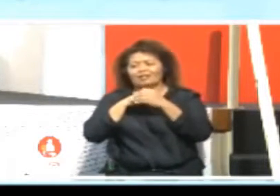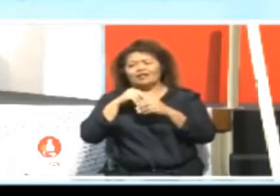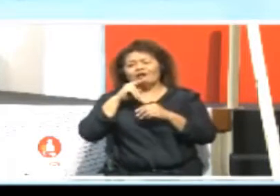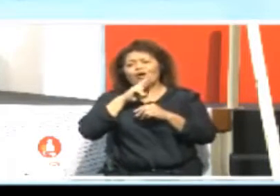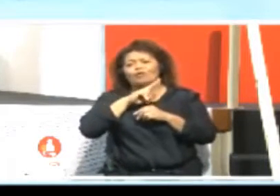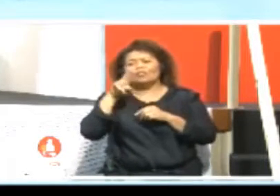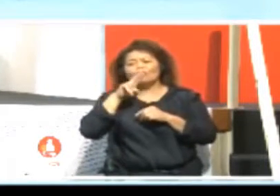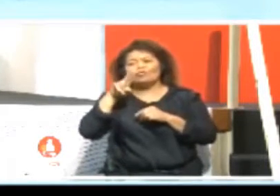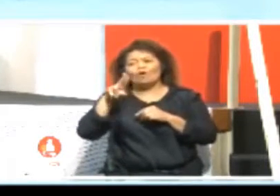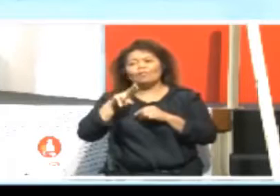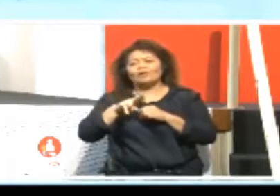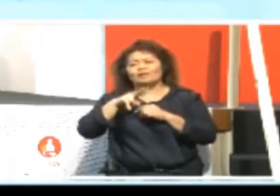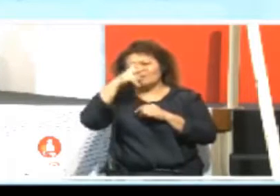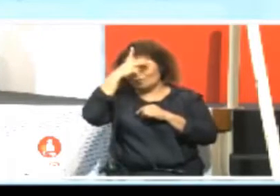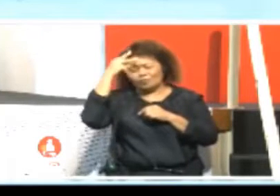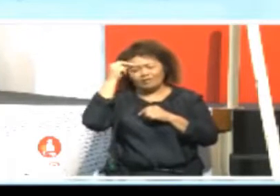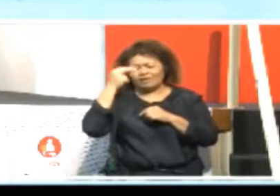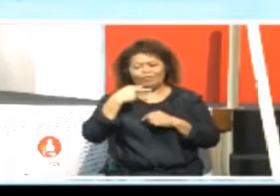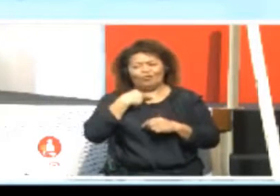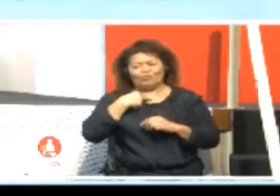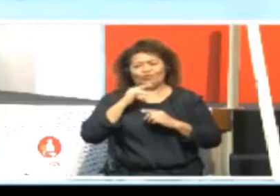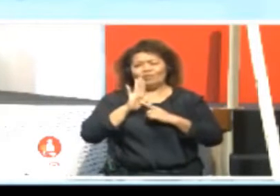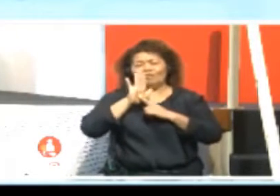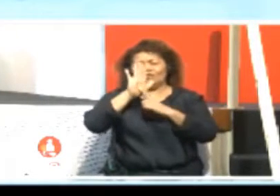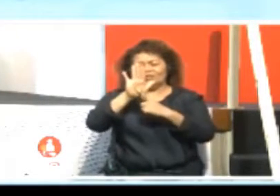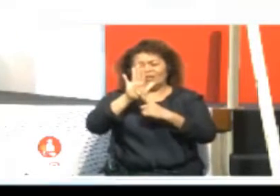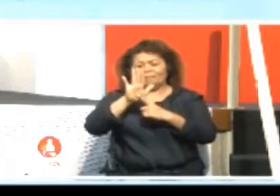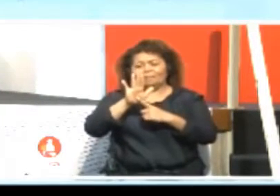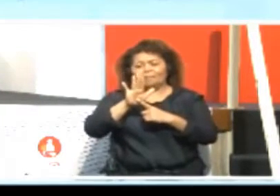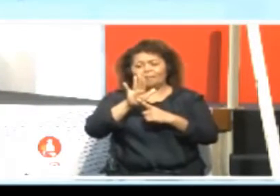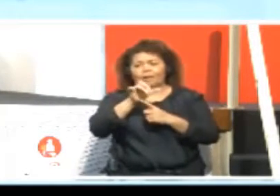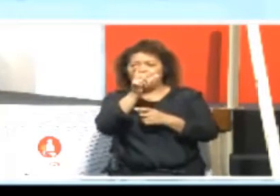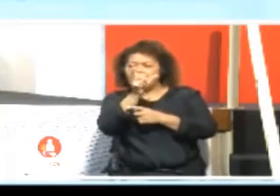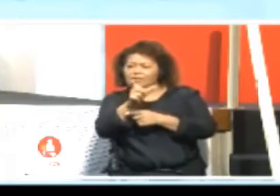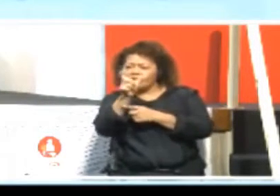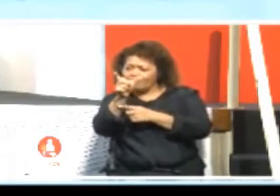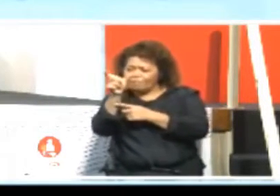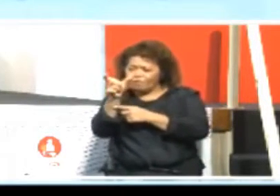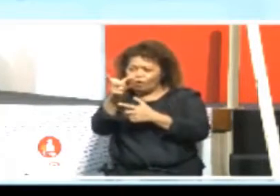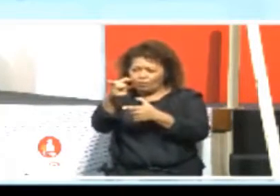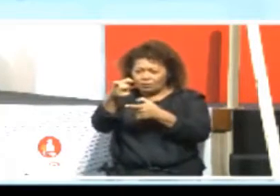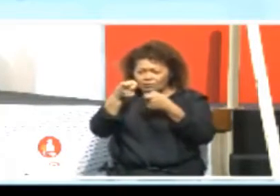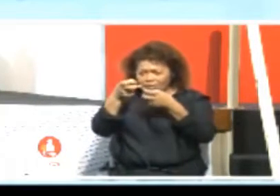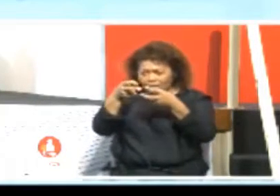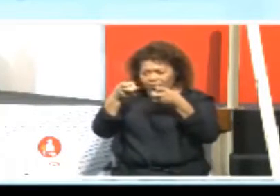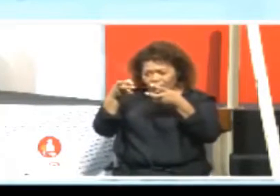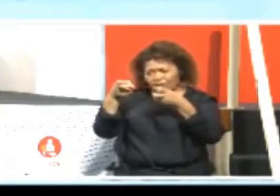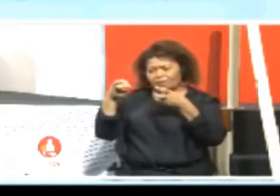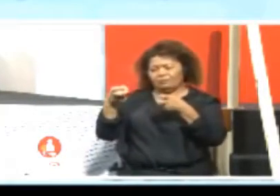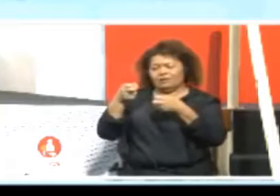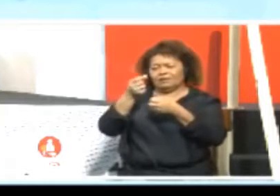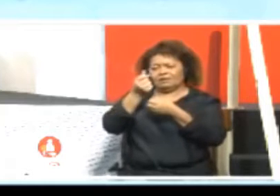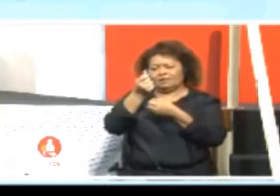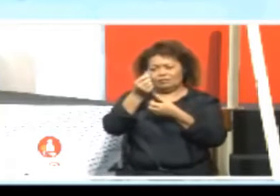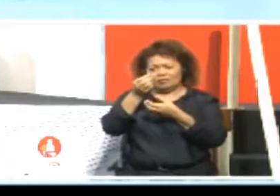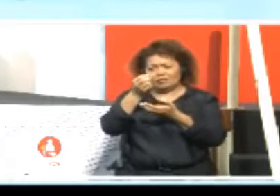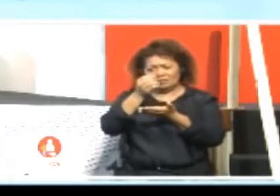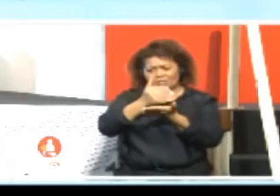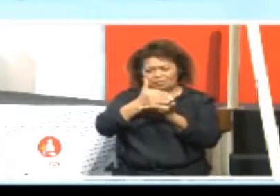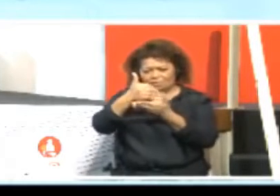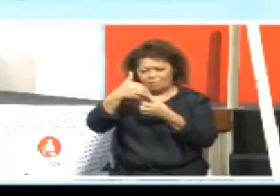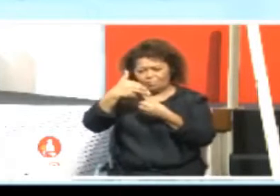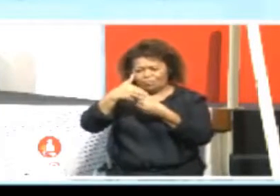recoger impuestos. Hay municipios, por ejemplo, este caso, que escasamente recoge como que un 10% de